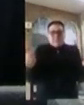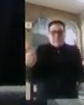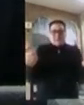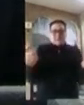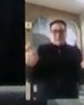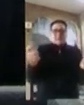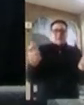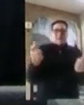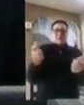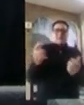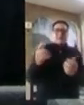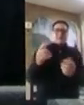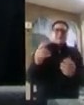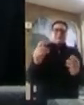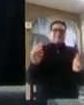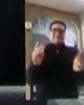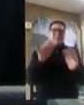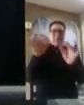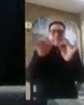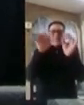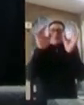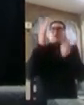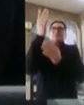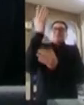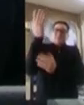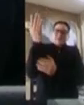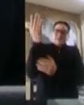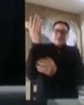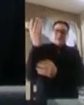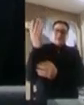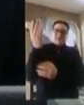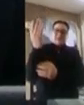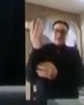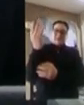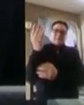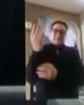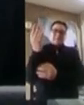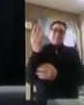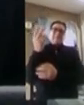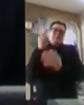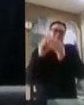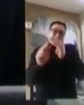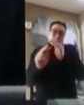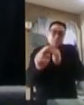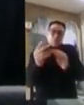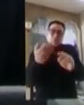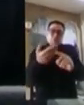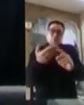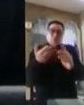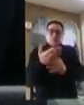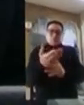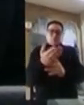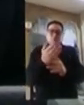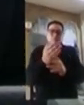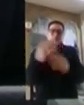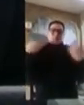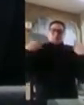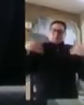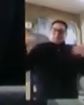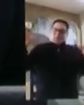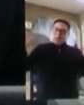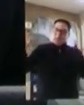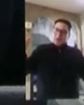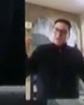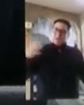justificado en el Espíritu, visto de los ángeles, predicado a los gentiles y luego recibido arriba